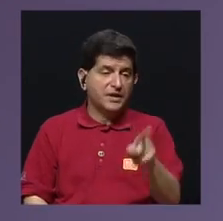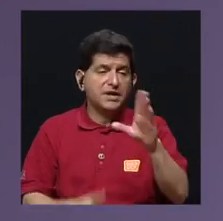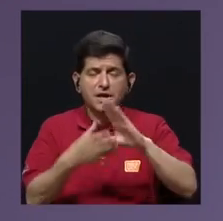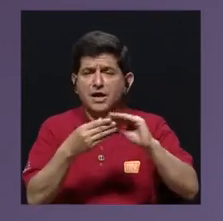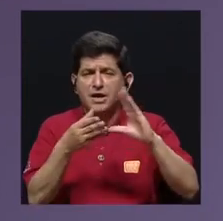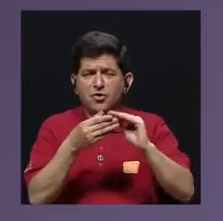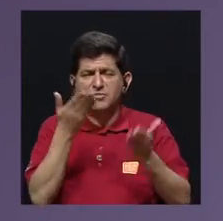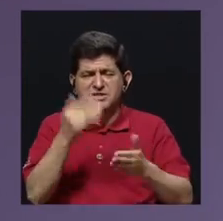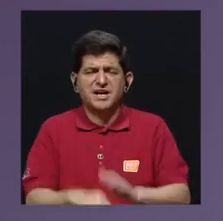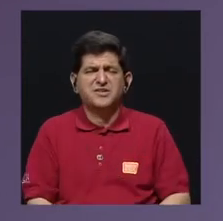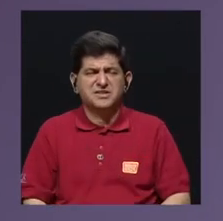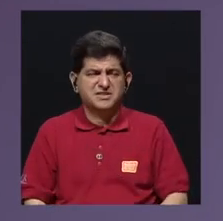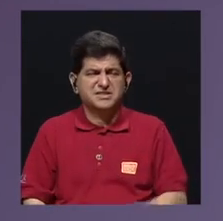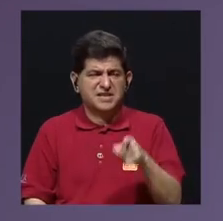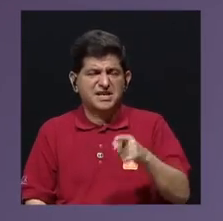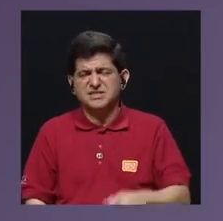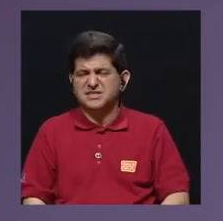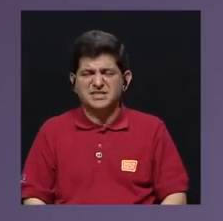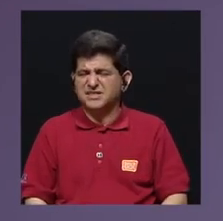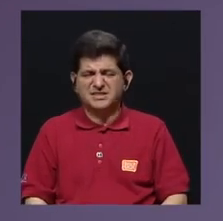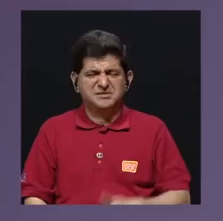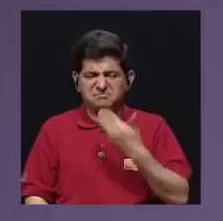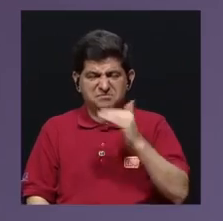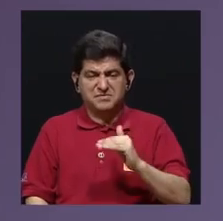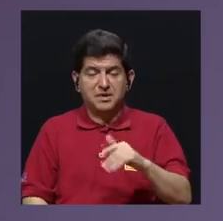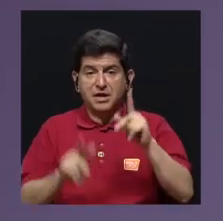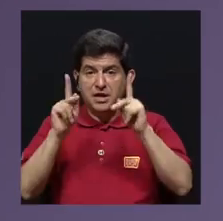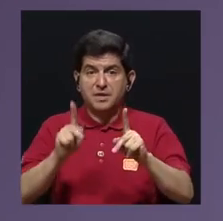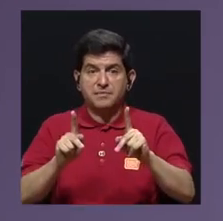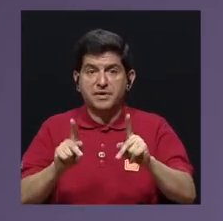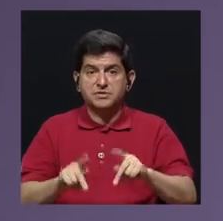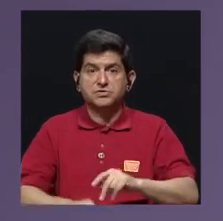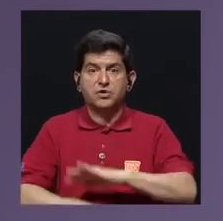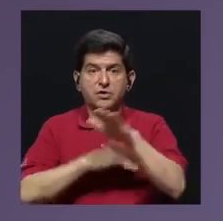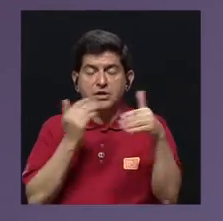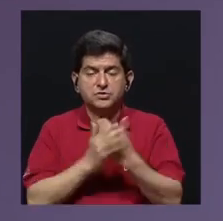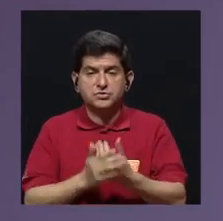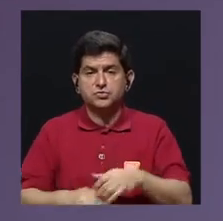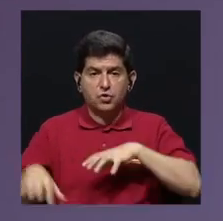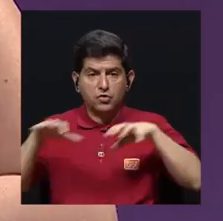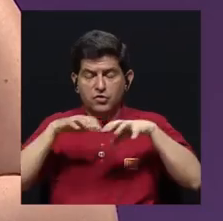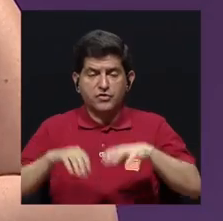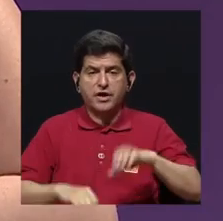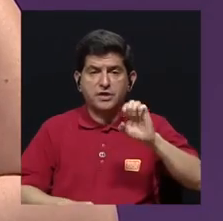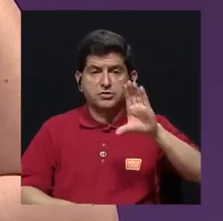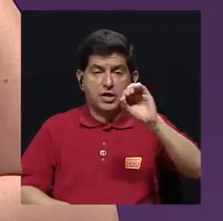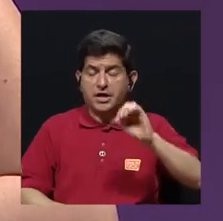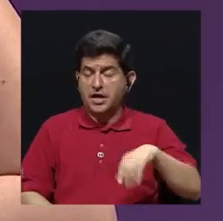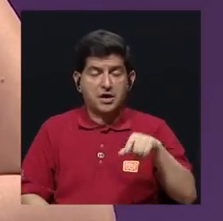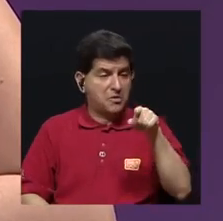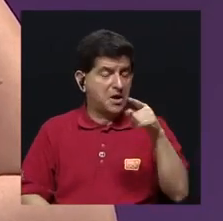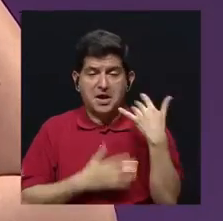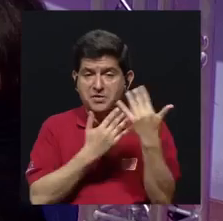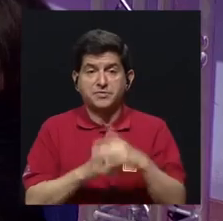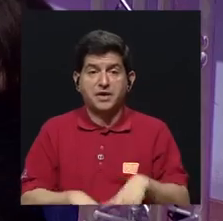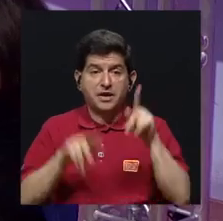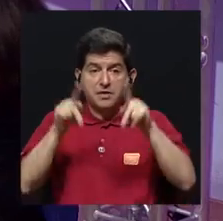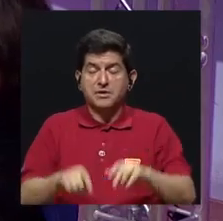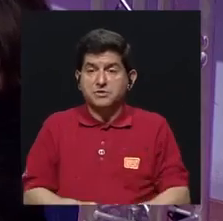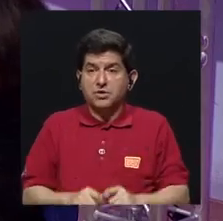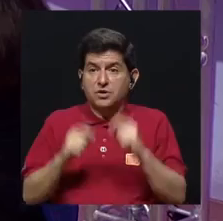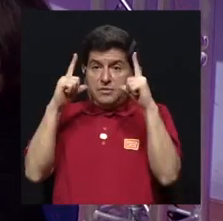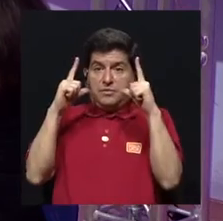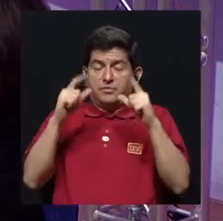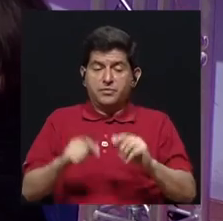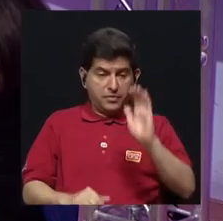comentario un poco pesado, ¿verdad? Y él no se esperaba que todo el mundo empezara a reaccionar en eco. Claro, ese señor se quedó, ¿verdad?, así porque su hijo, que